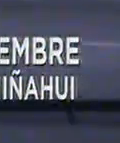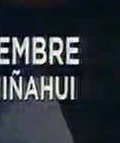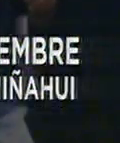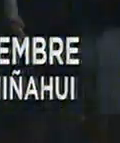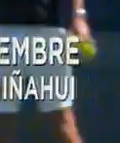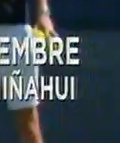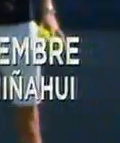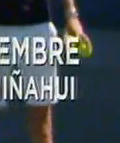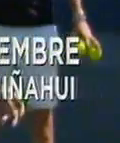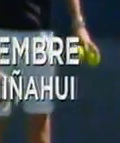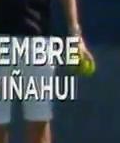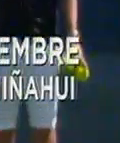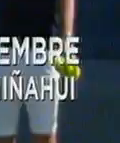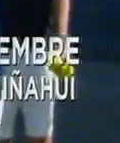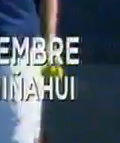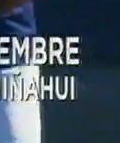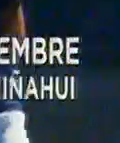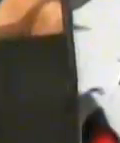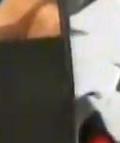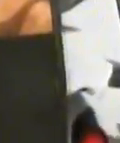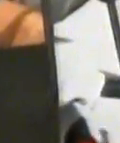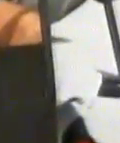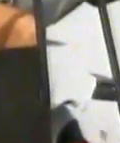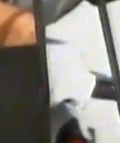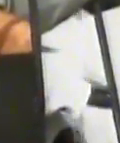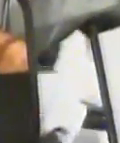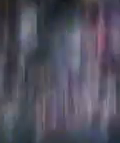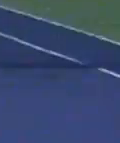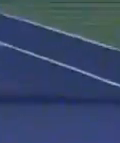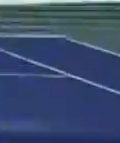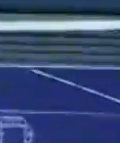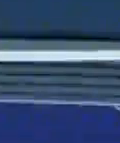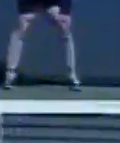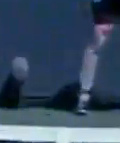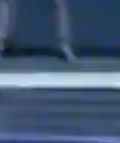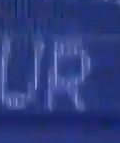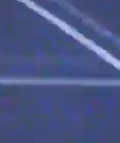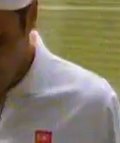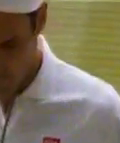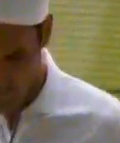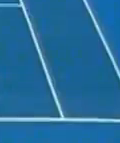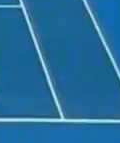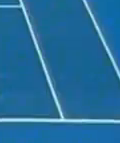noviembre, Coliseo Rumiñahui, entradas a la venta Ticket Show, más información,